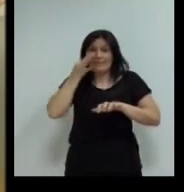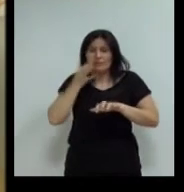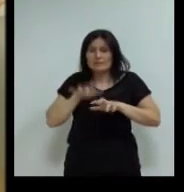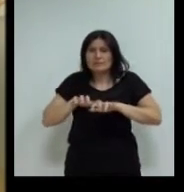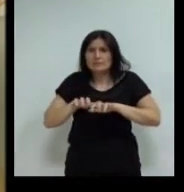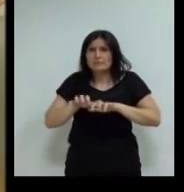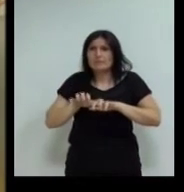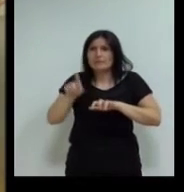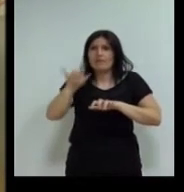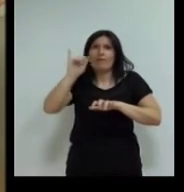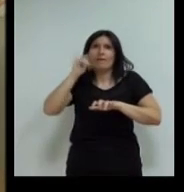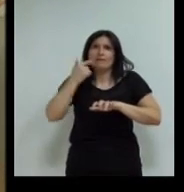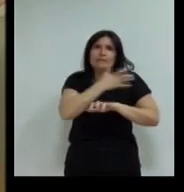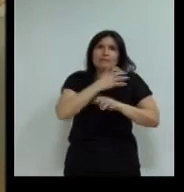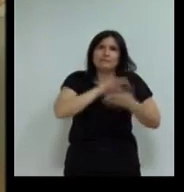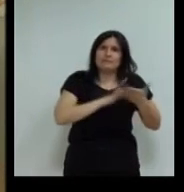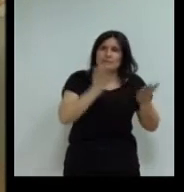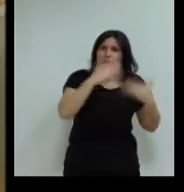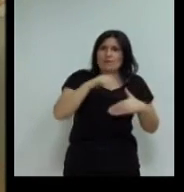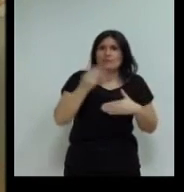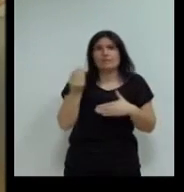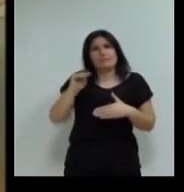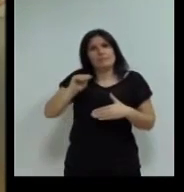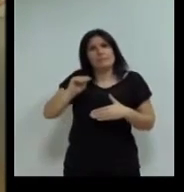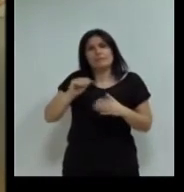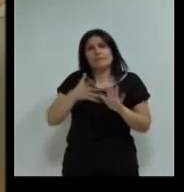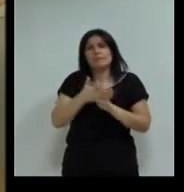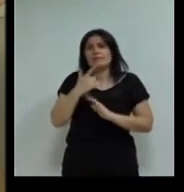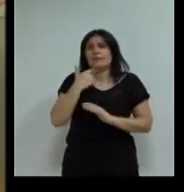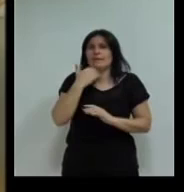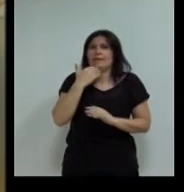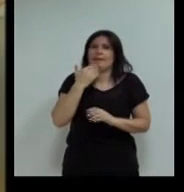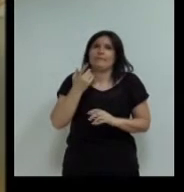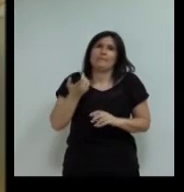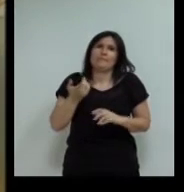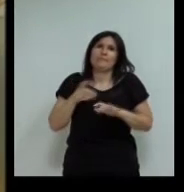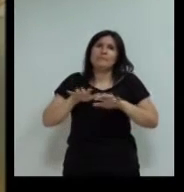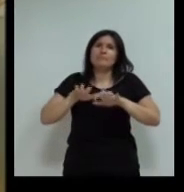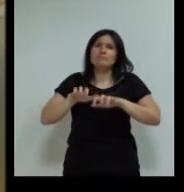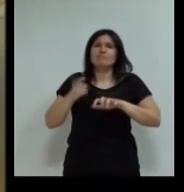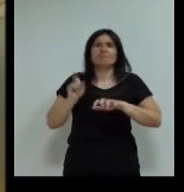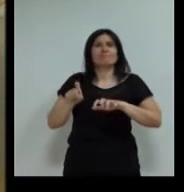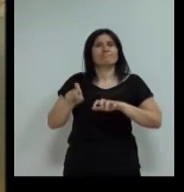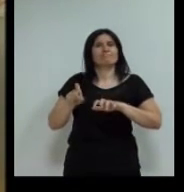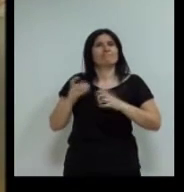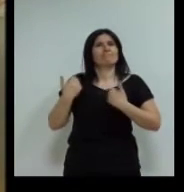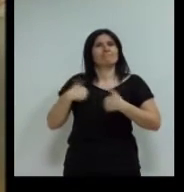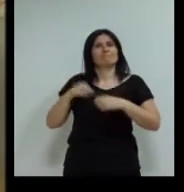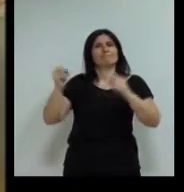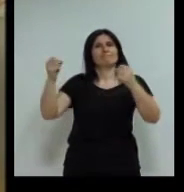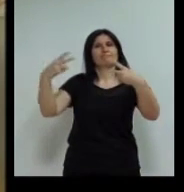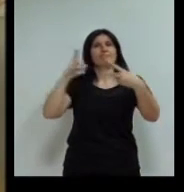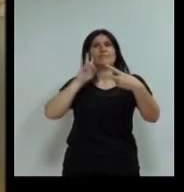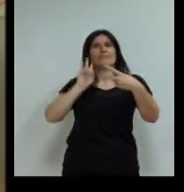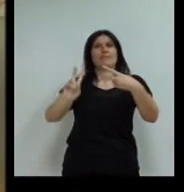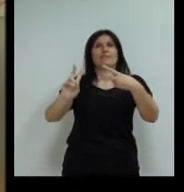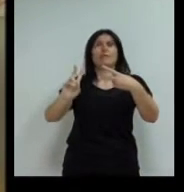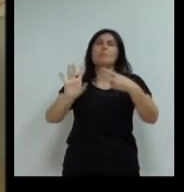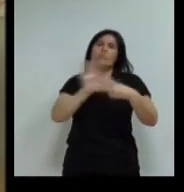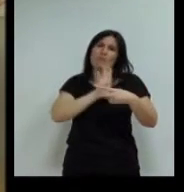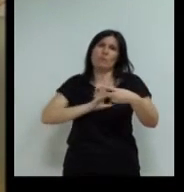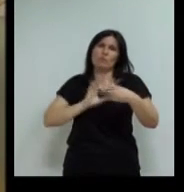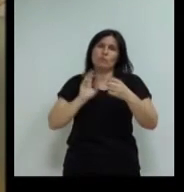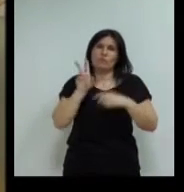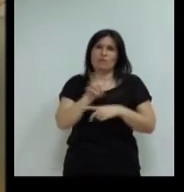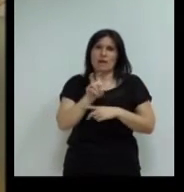dicen. Entonces bueno, sigue siendo un poco rudimentario el hecho de darle a la tecla, pero bueno, de momento funciona.